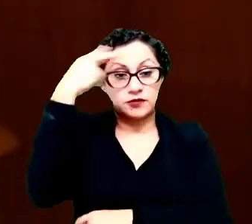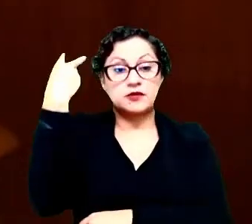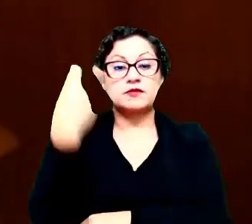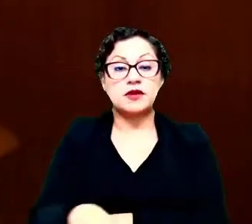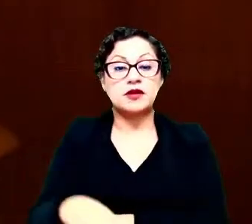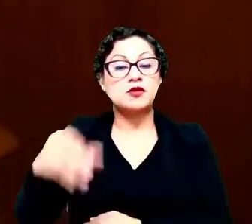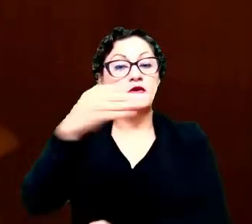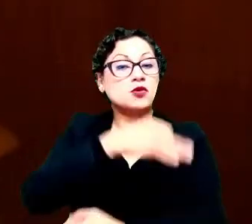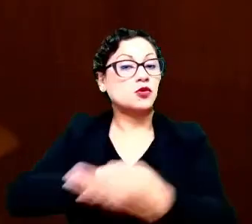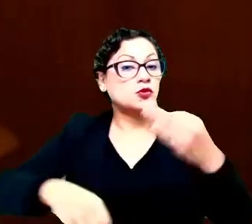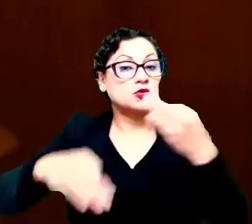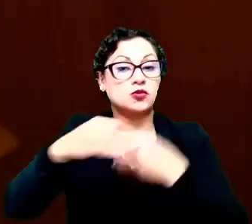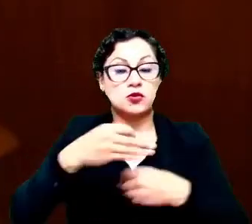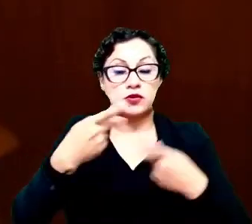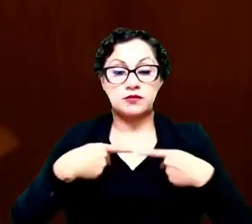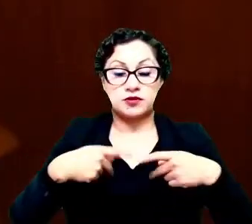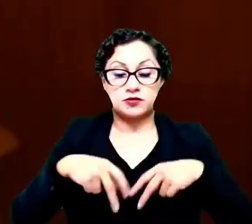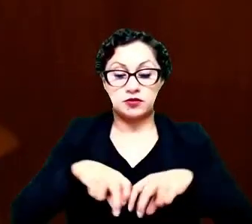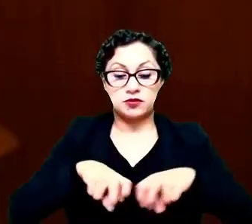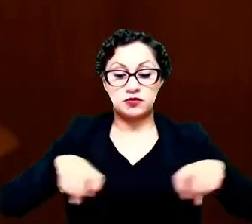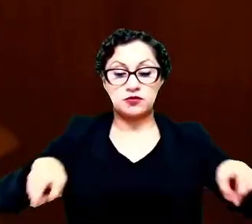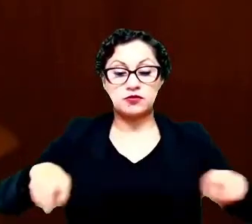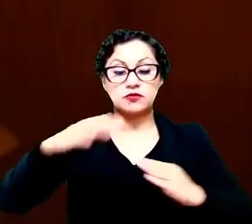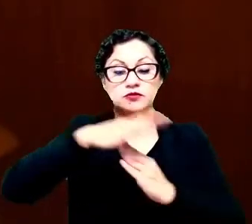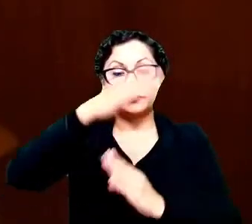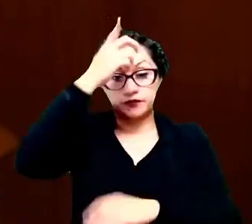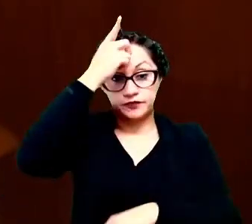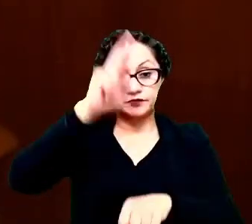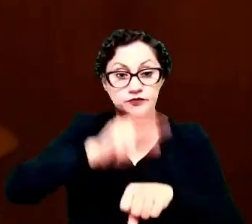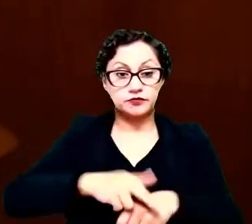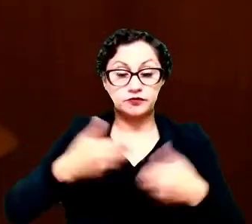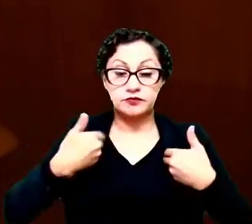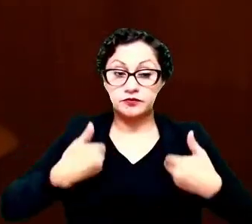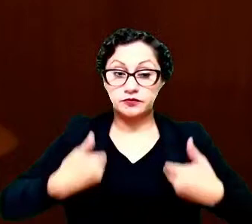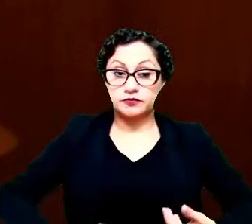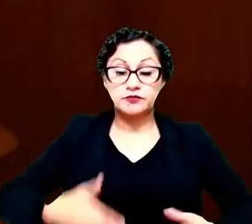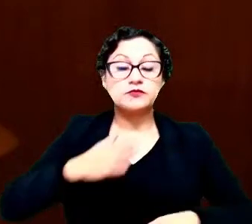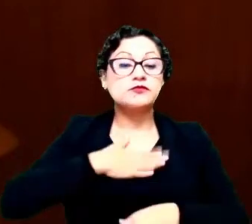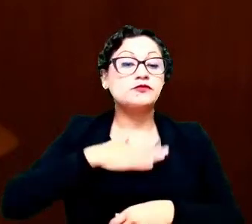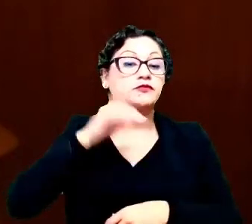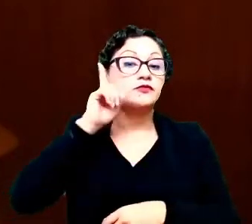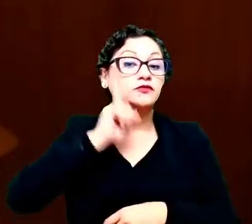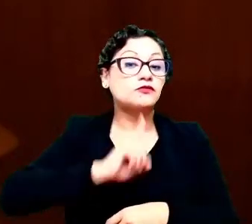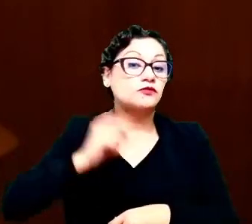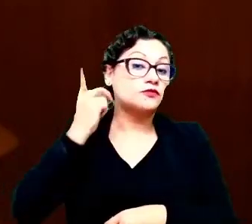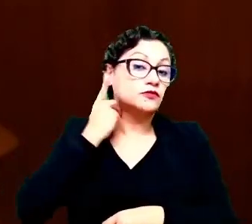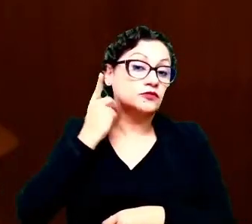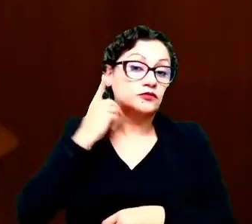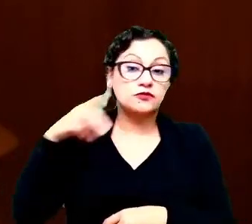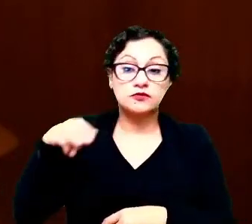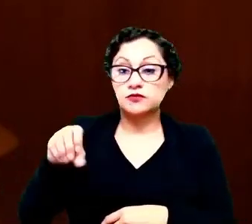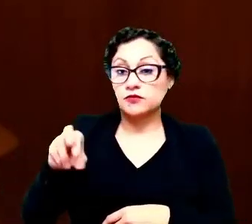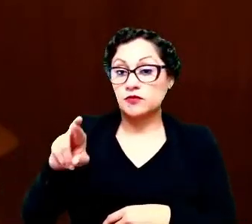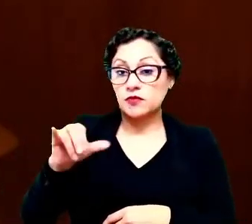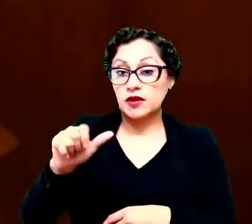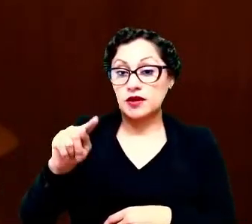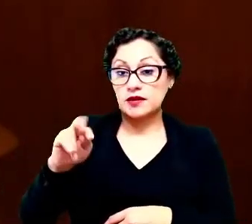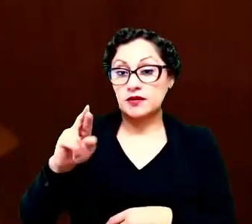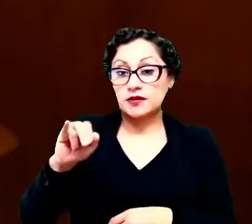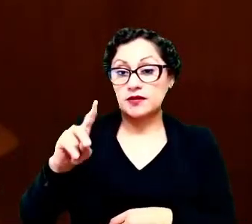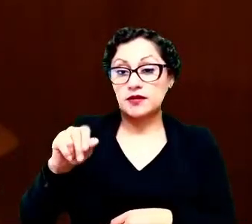de la mesa directiva su servidora la diputada María Trinidad Franco arpero